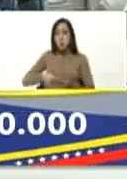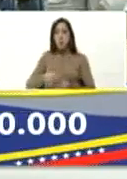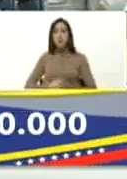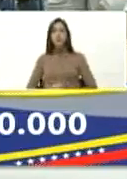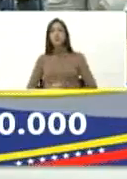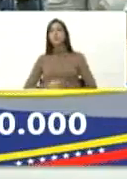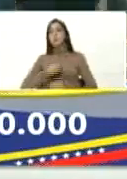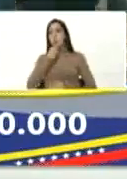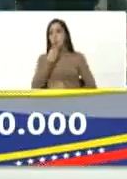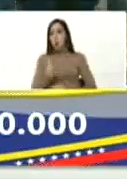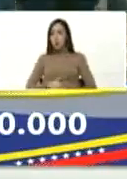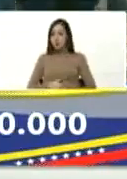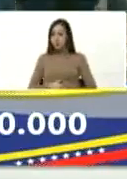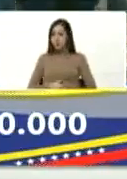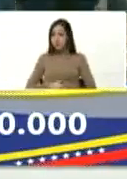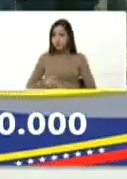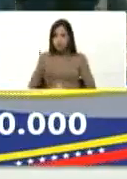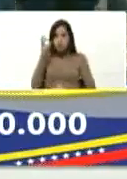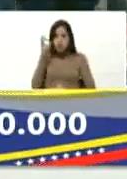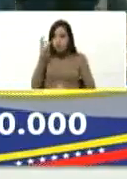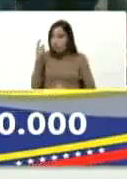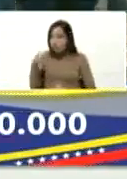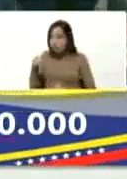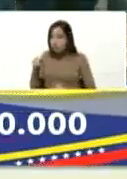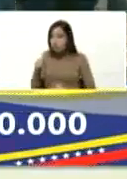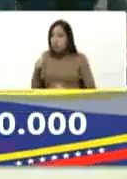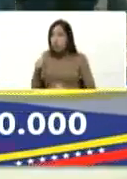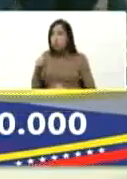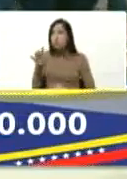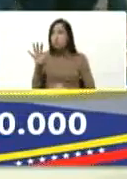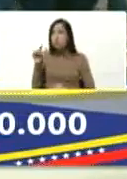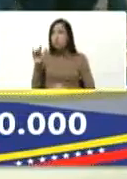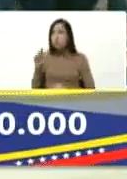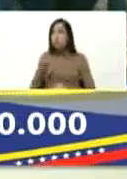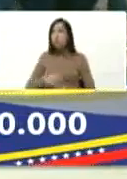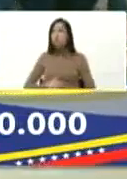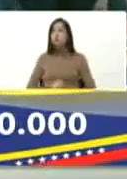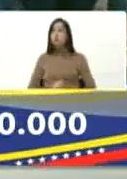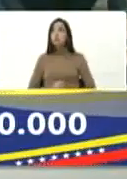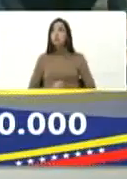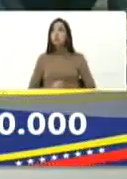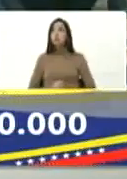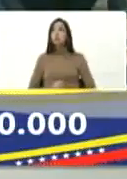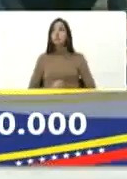Bueno, Ildemar, ¿ustedes me están escuchando allá? Mueve el brazo, por favor.